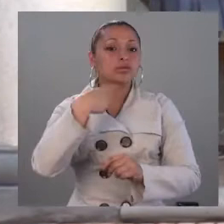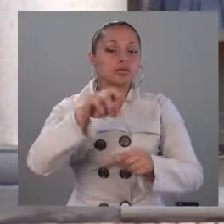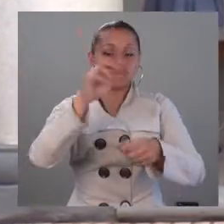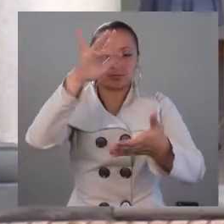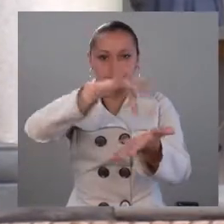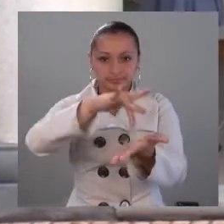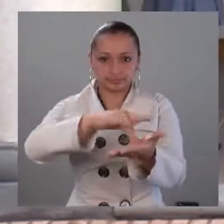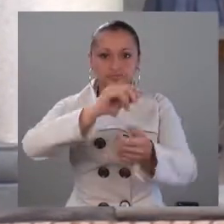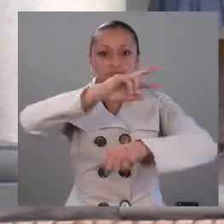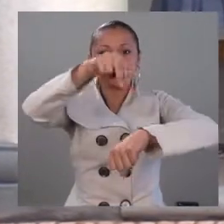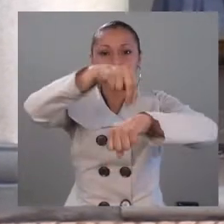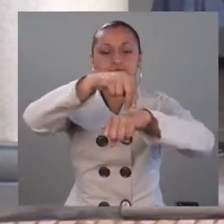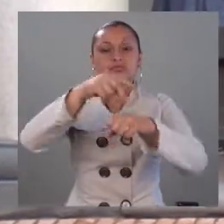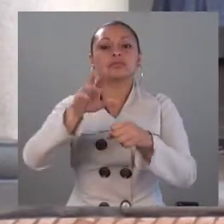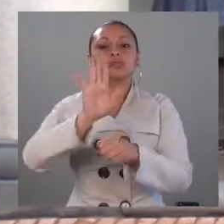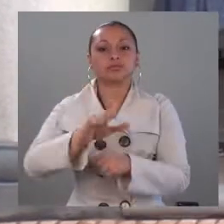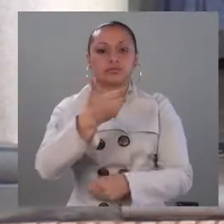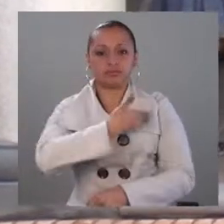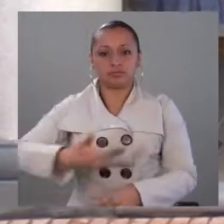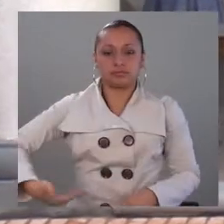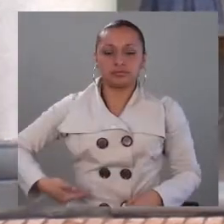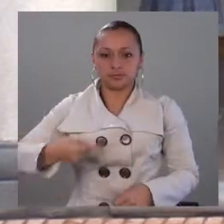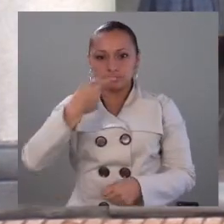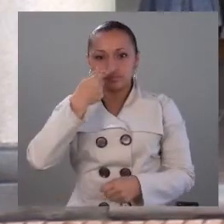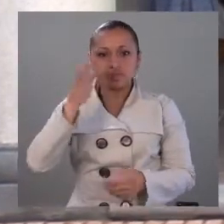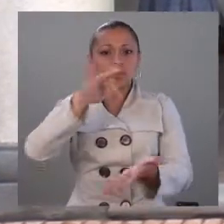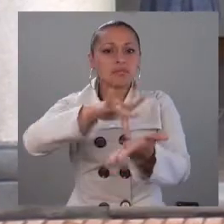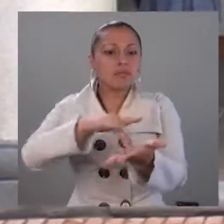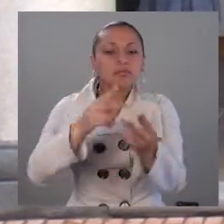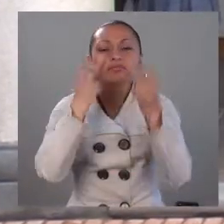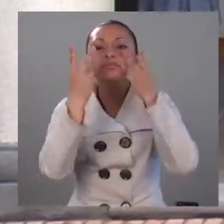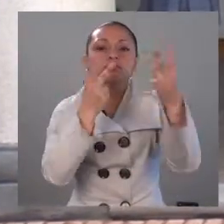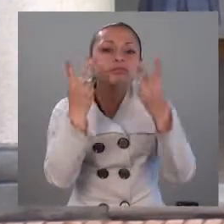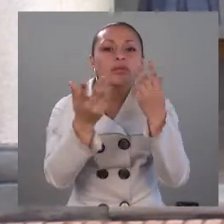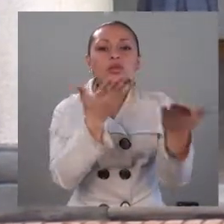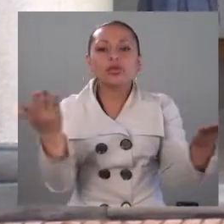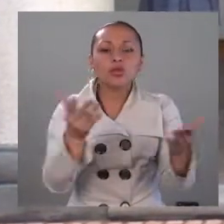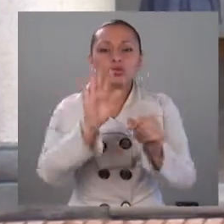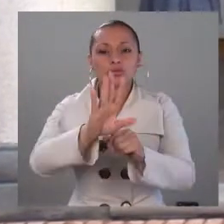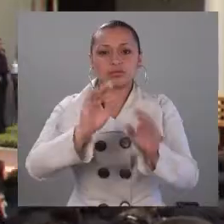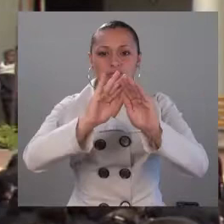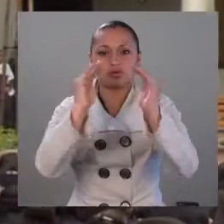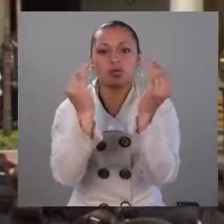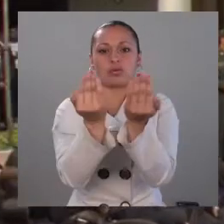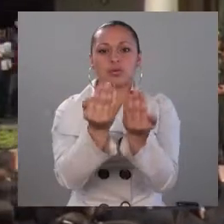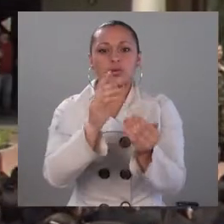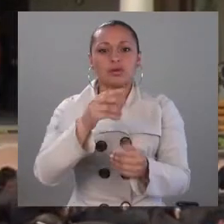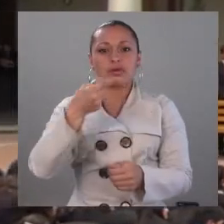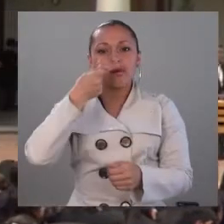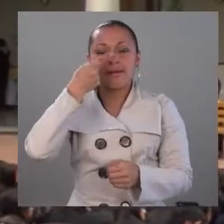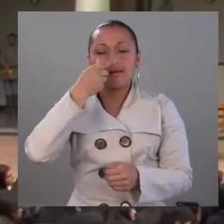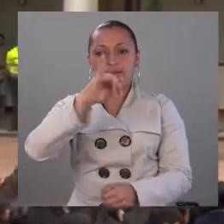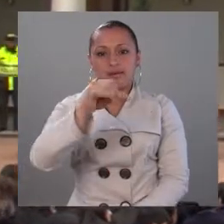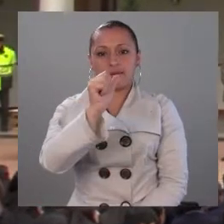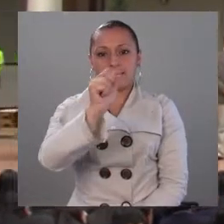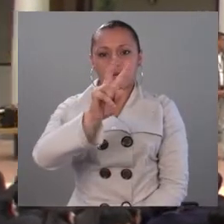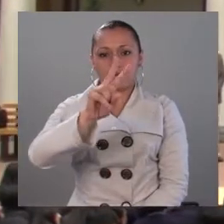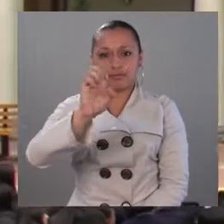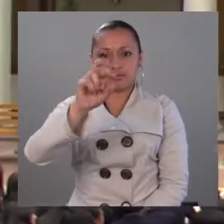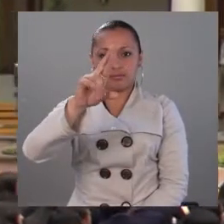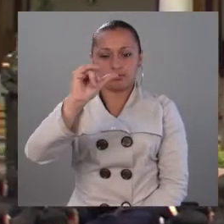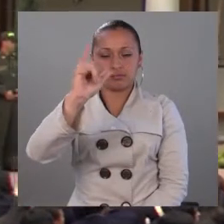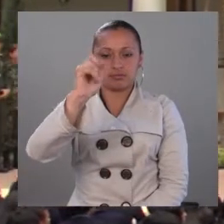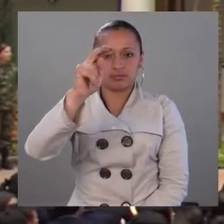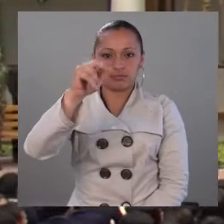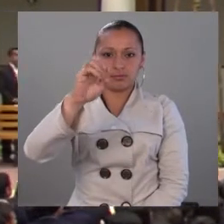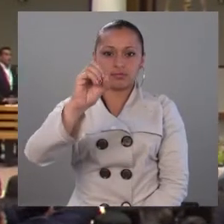visita oficial al departamento, el mandatario de los colombianos visitó las remodeladas y modernas instalaciones del Colegio San Francisco Javier. Igualmente asistió